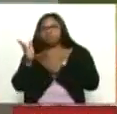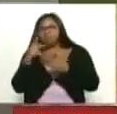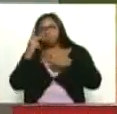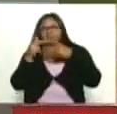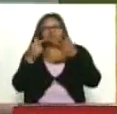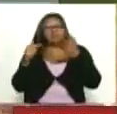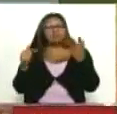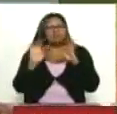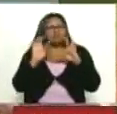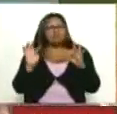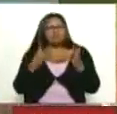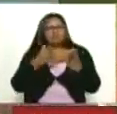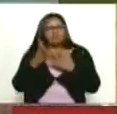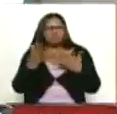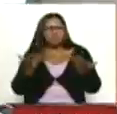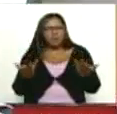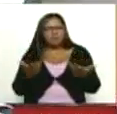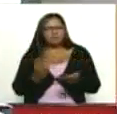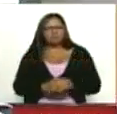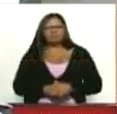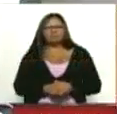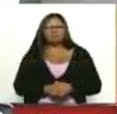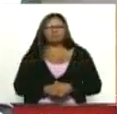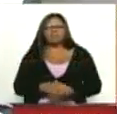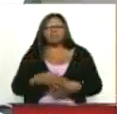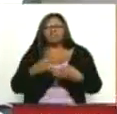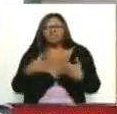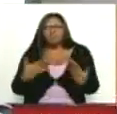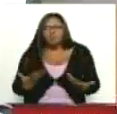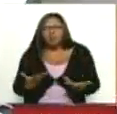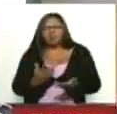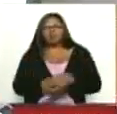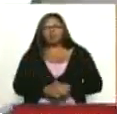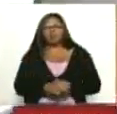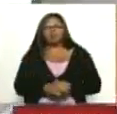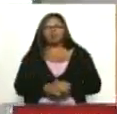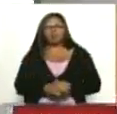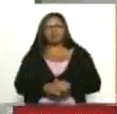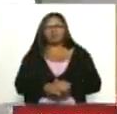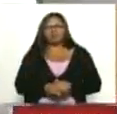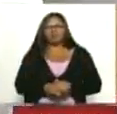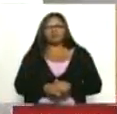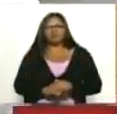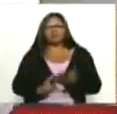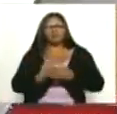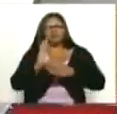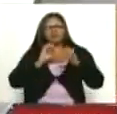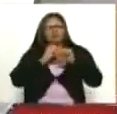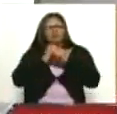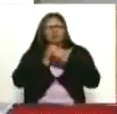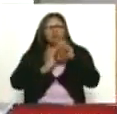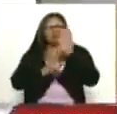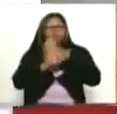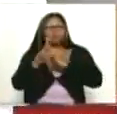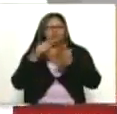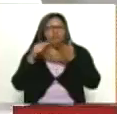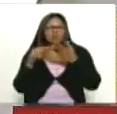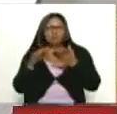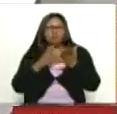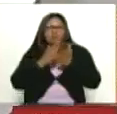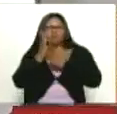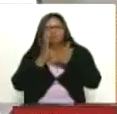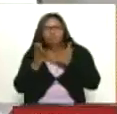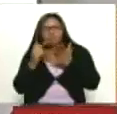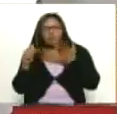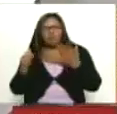bueno, hay una tendencia. Mira, el Festival Internacional de Teatro Progresista desarrolla unas líneas temáticas como es la